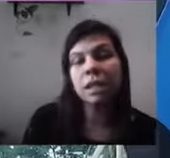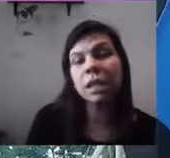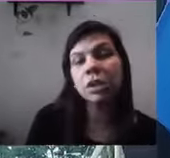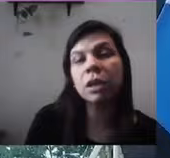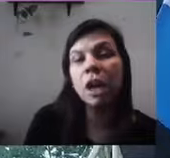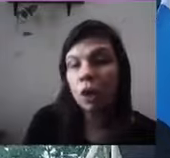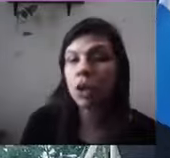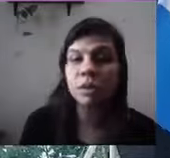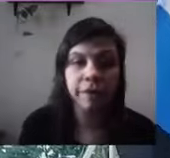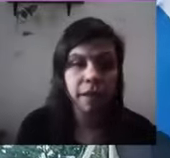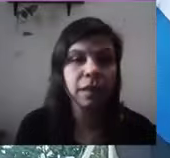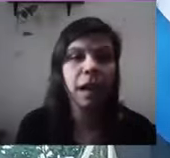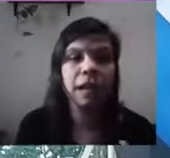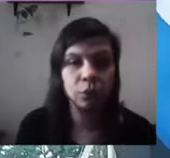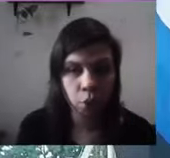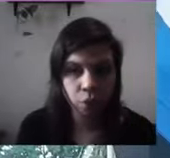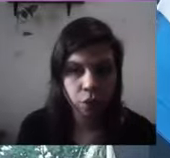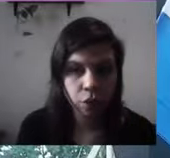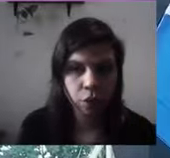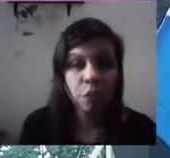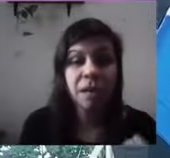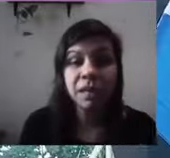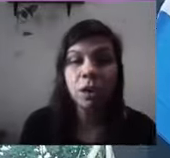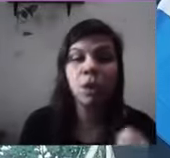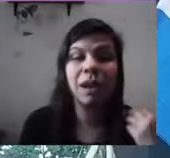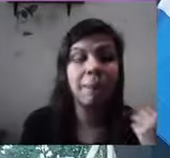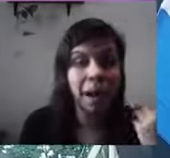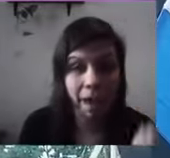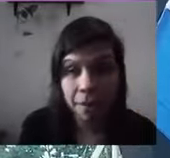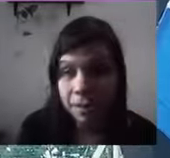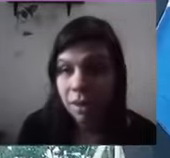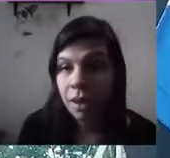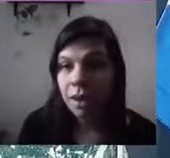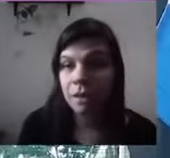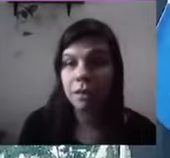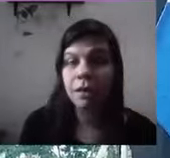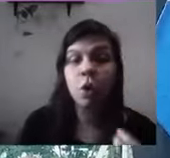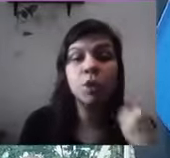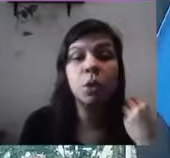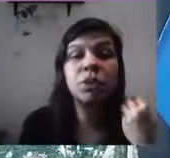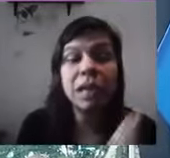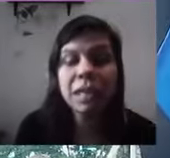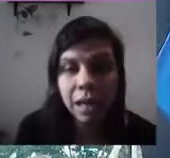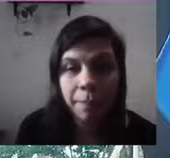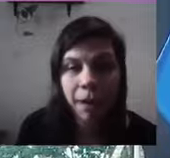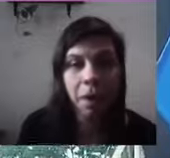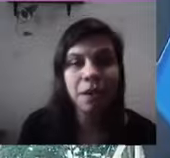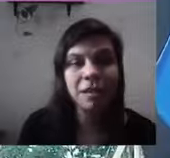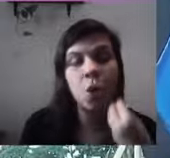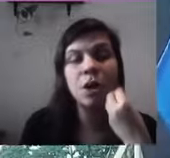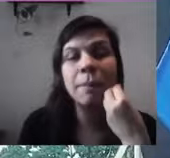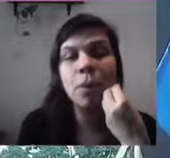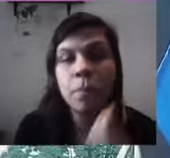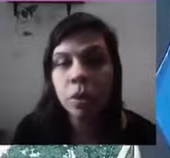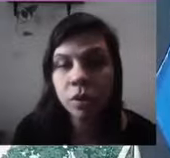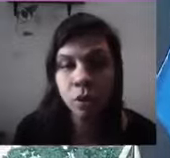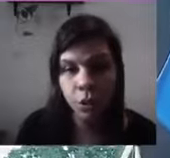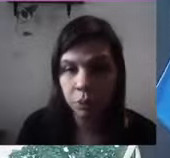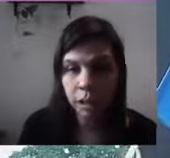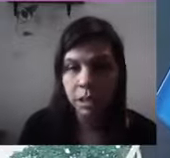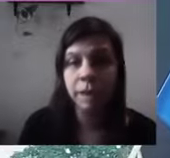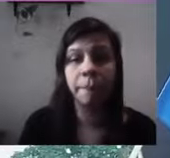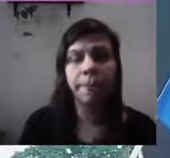La incitación al odio nos afecta a todos. Comienza con las palabras, de cómo se utilizan las palabras y con qué